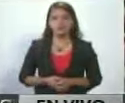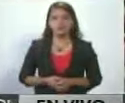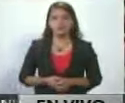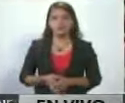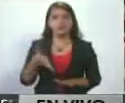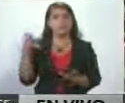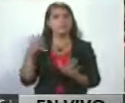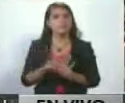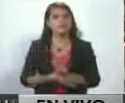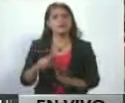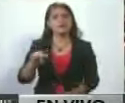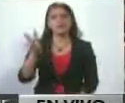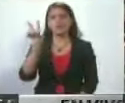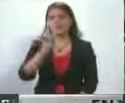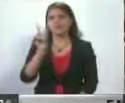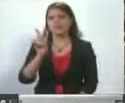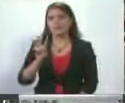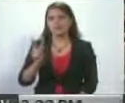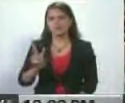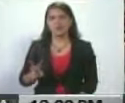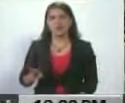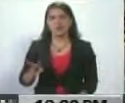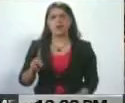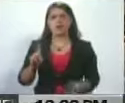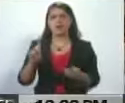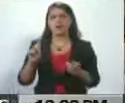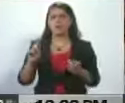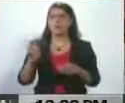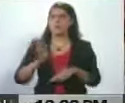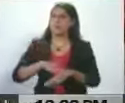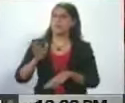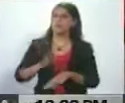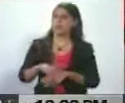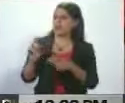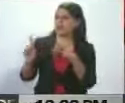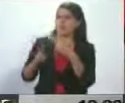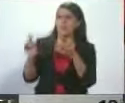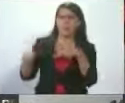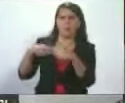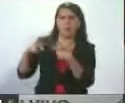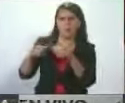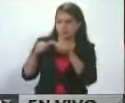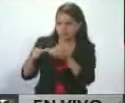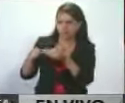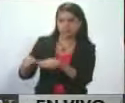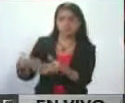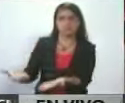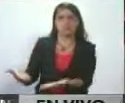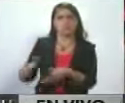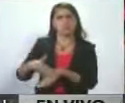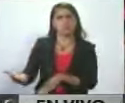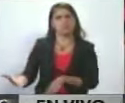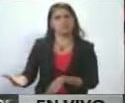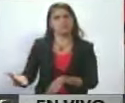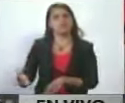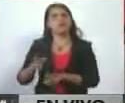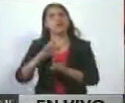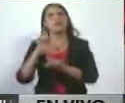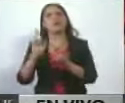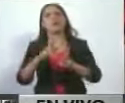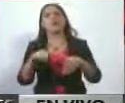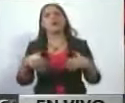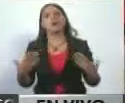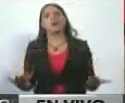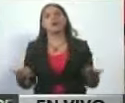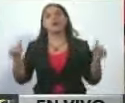Venezuela? Que la revolución no cae. Nosotros podemos decirle, la respuesta está